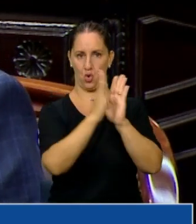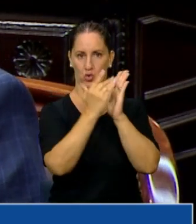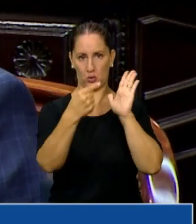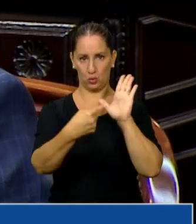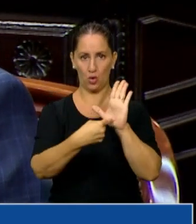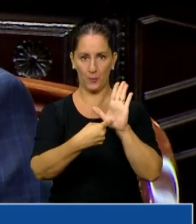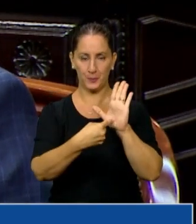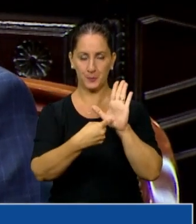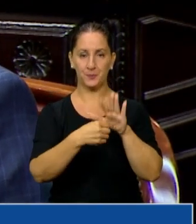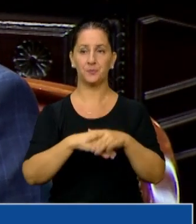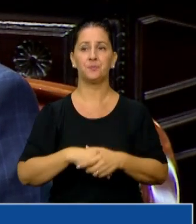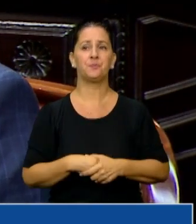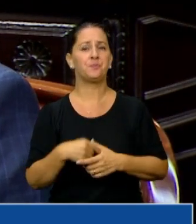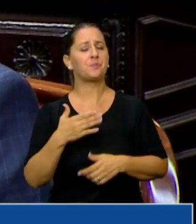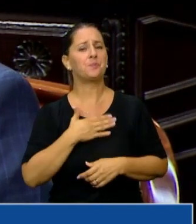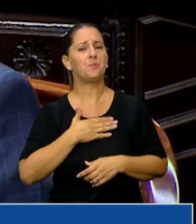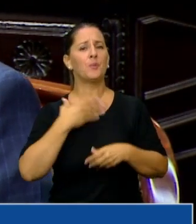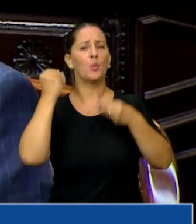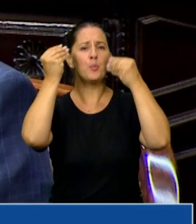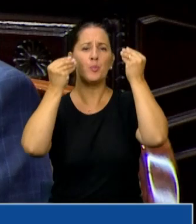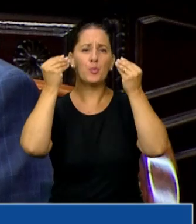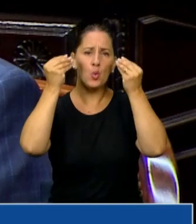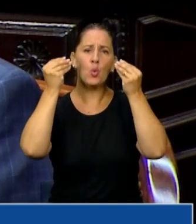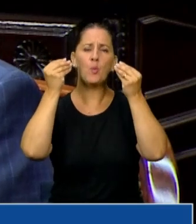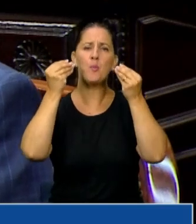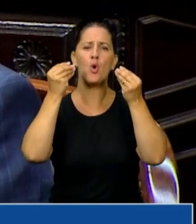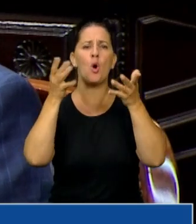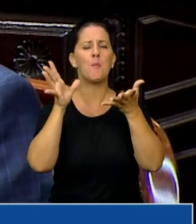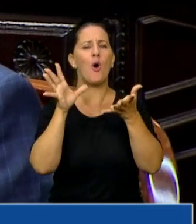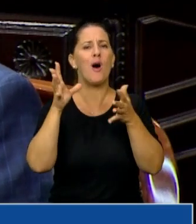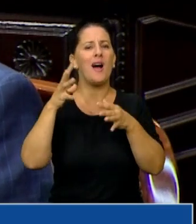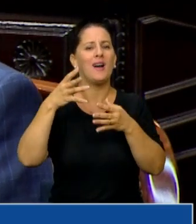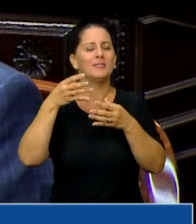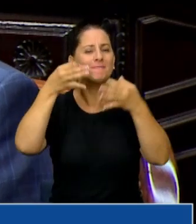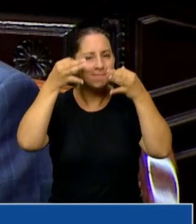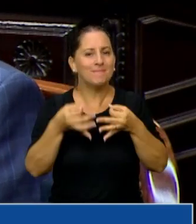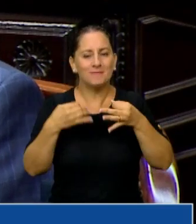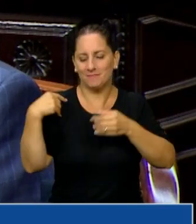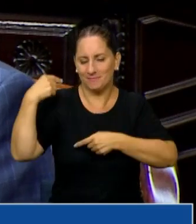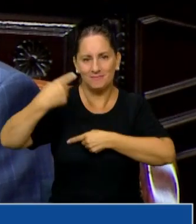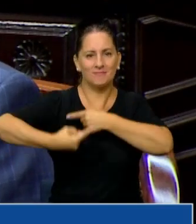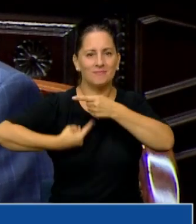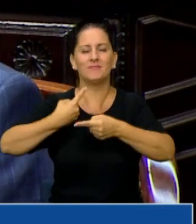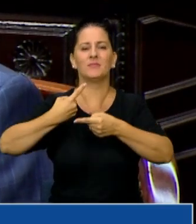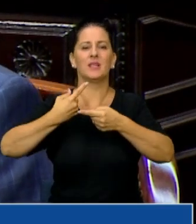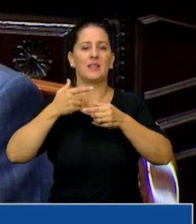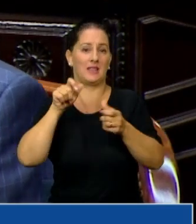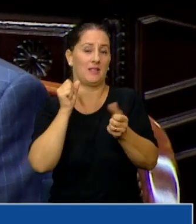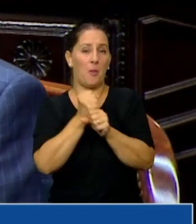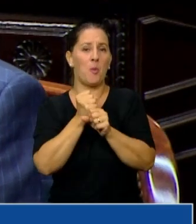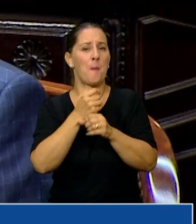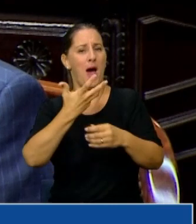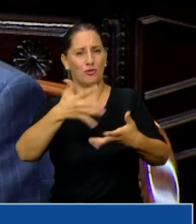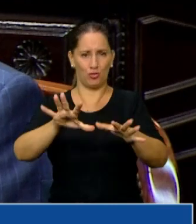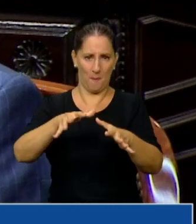Ahora, me preocupa el carácter parcial con que se viene realizando esta tarea,